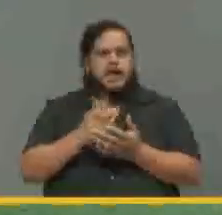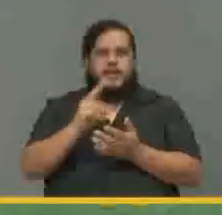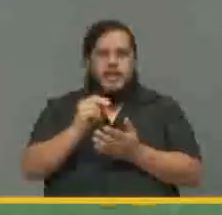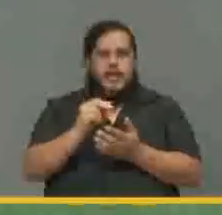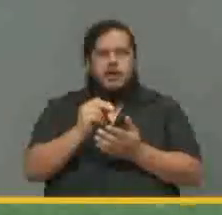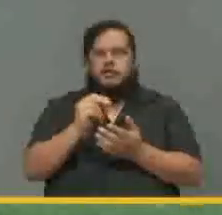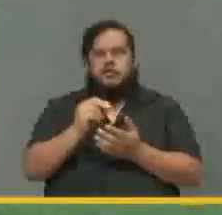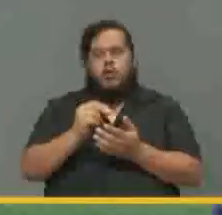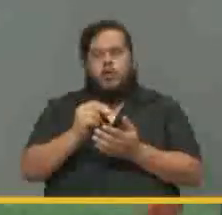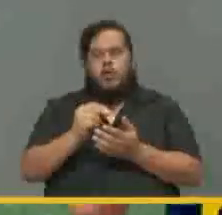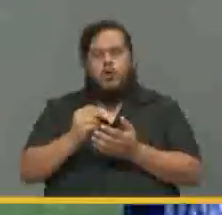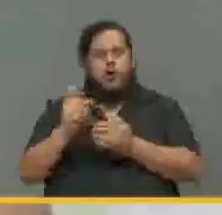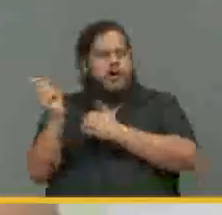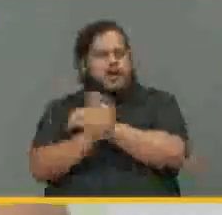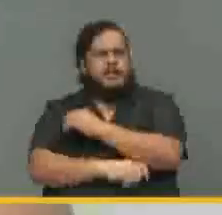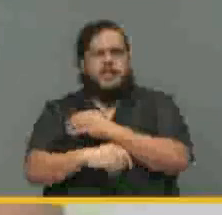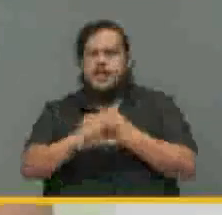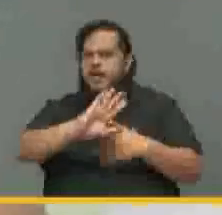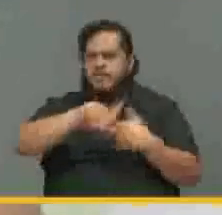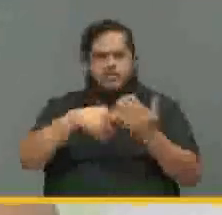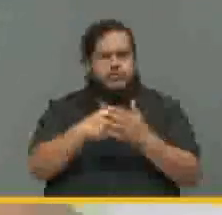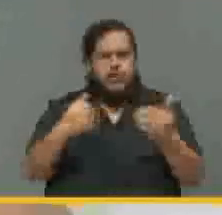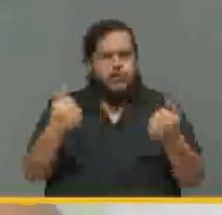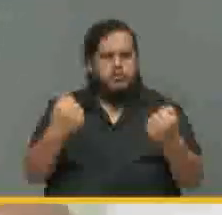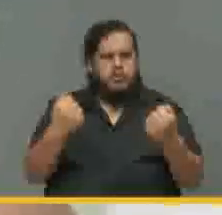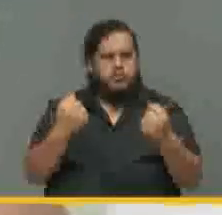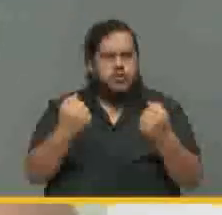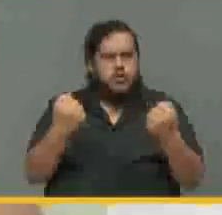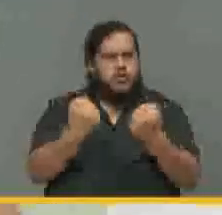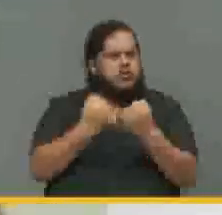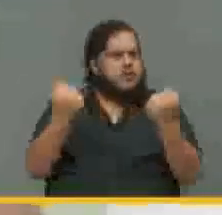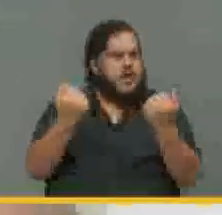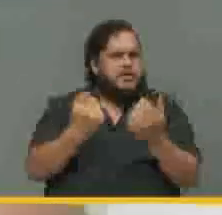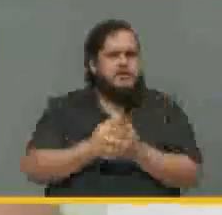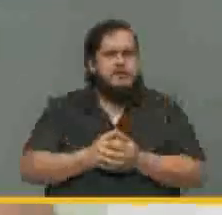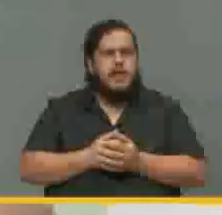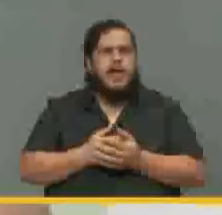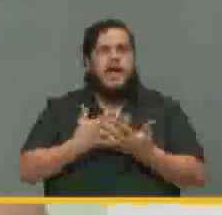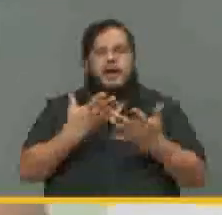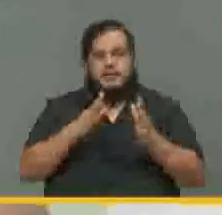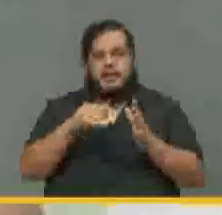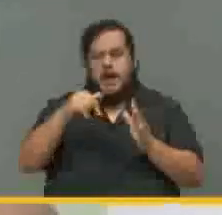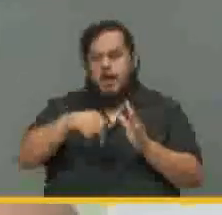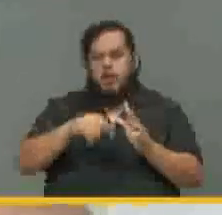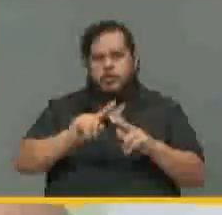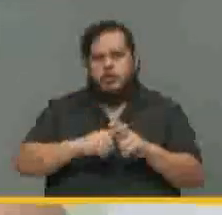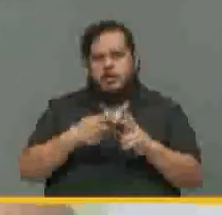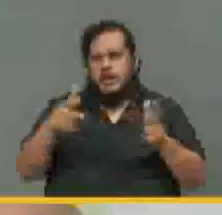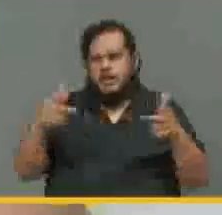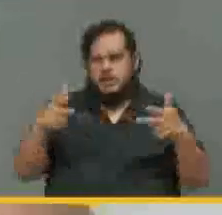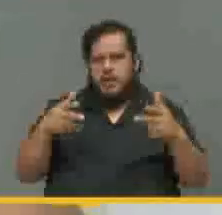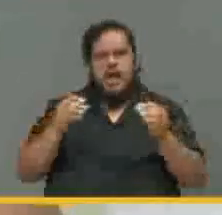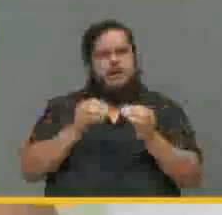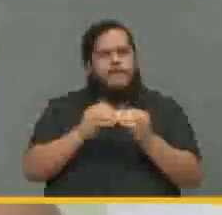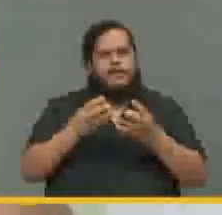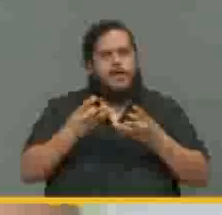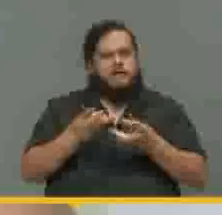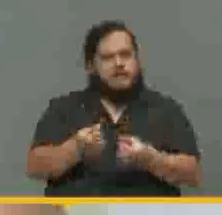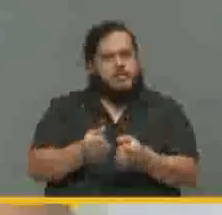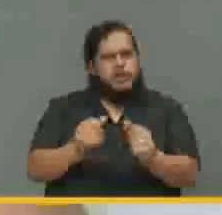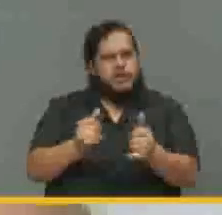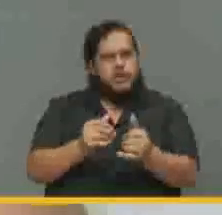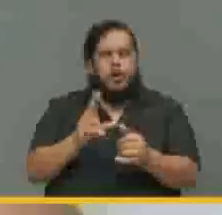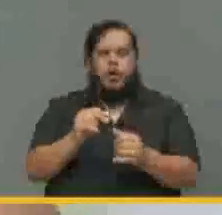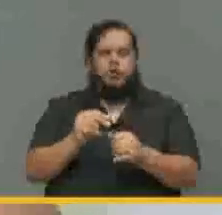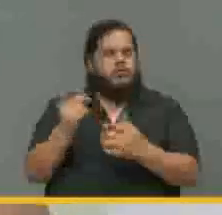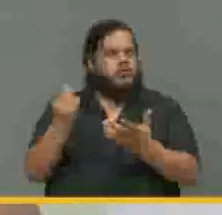contacto. Hemos tirado ciertos lineamientos que ya la gente empieza a palpar. Yo he visto las transmisiones de ustedes donde ya hablan más de fluidez del juego, donde ya no se